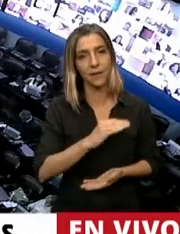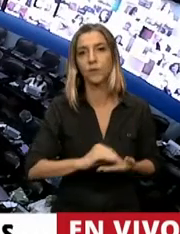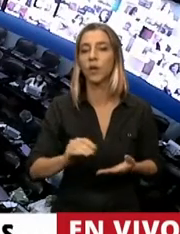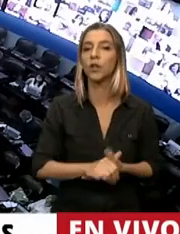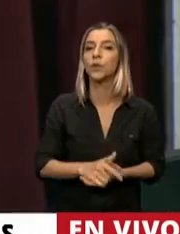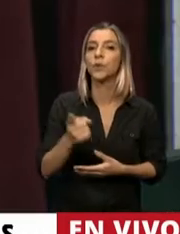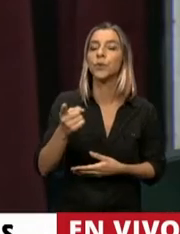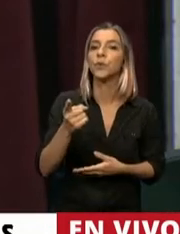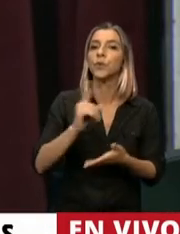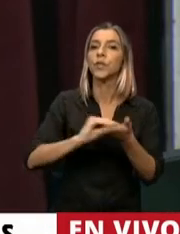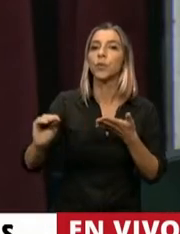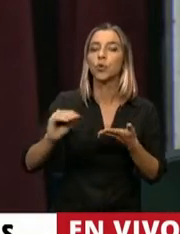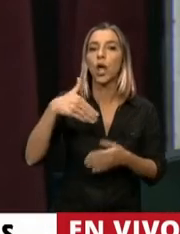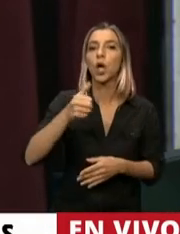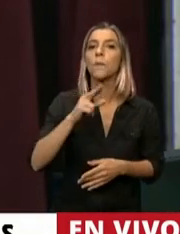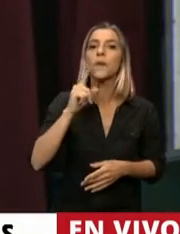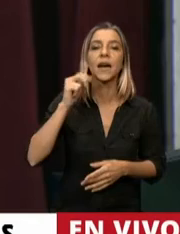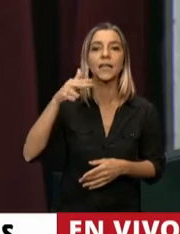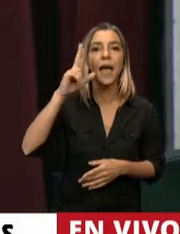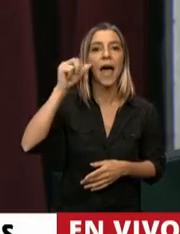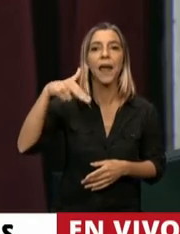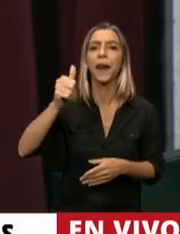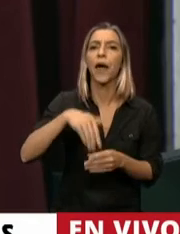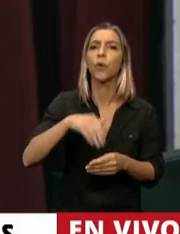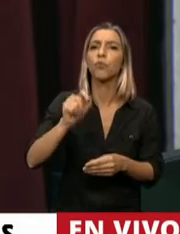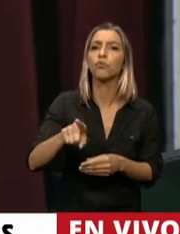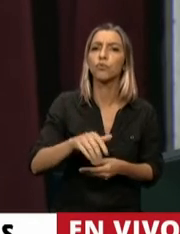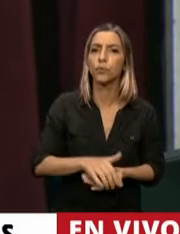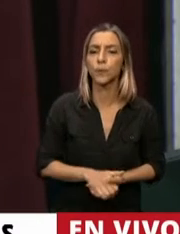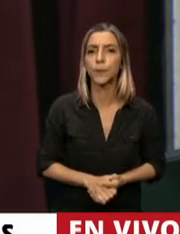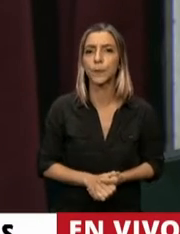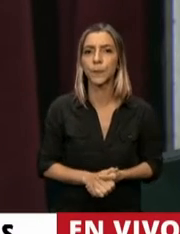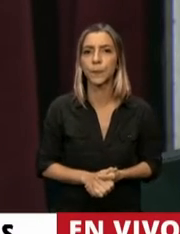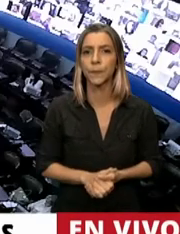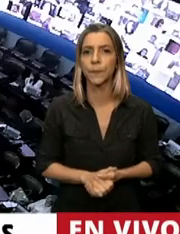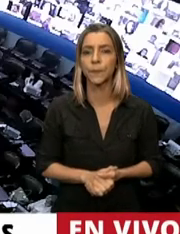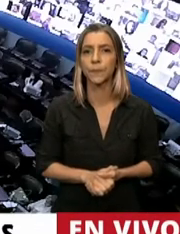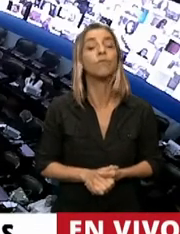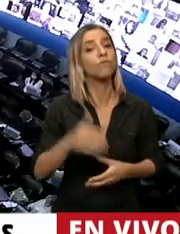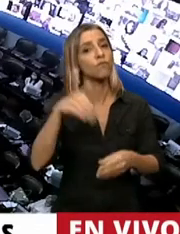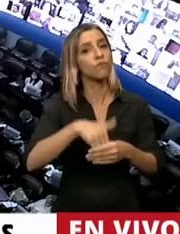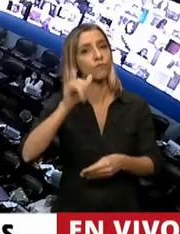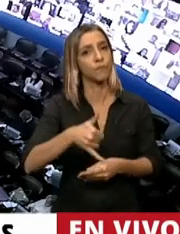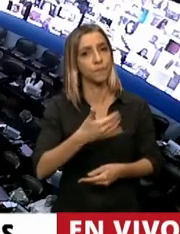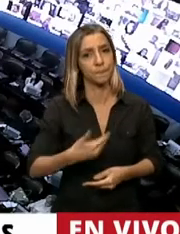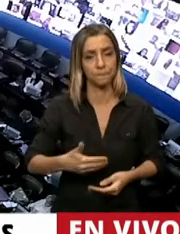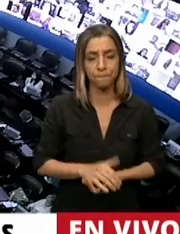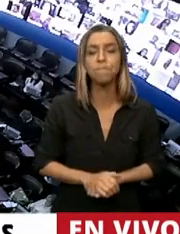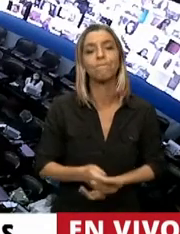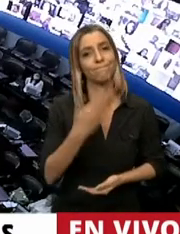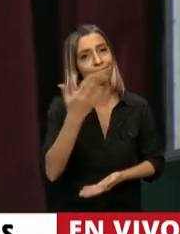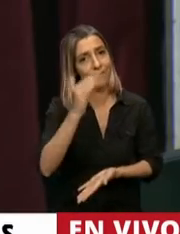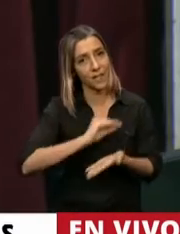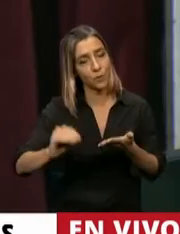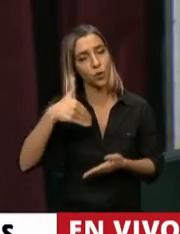diputado jose luis martiarena para expresar el sentido de su voto afirmativo presidente gracias